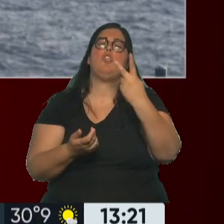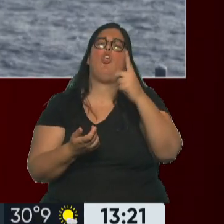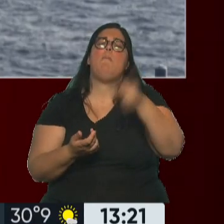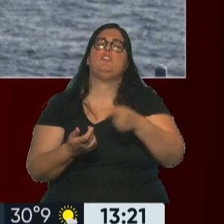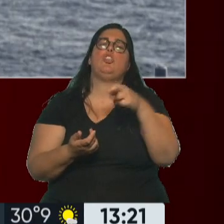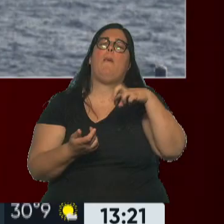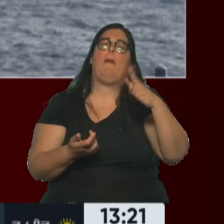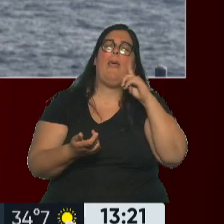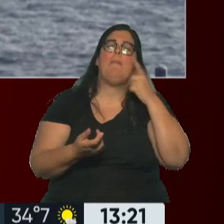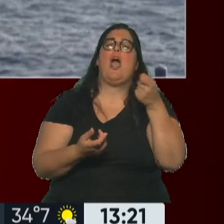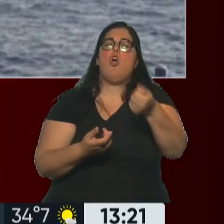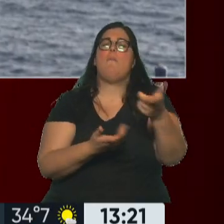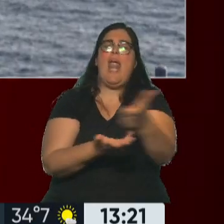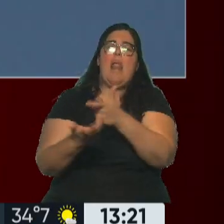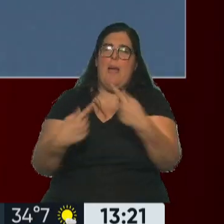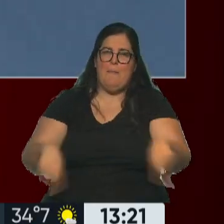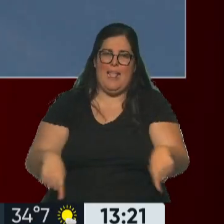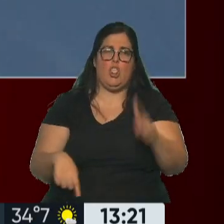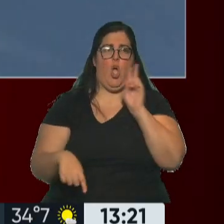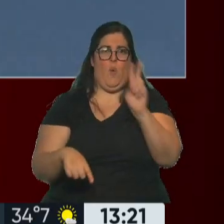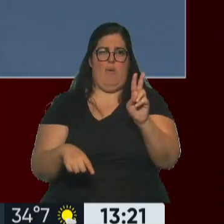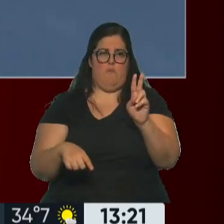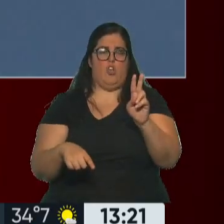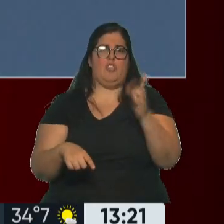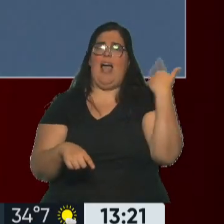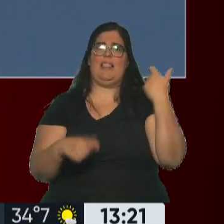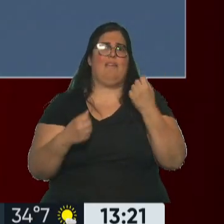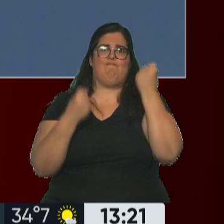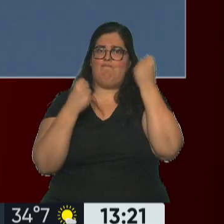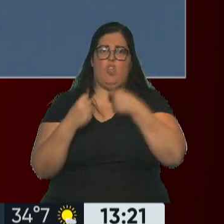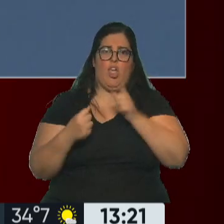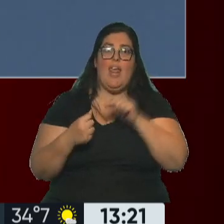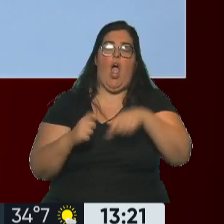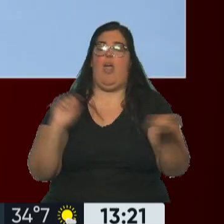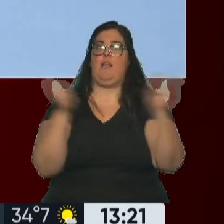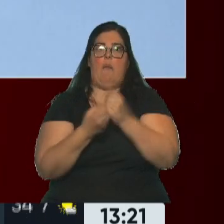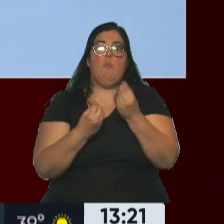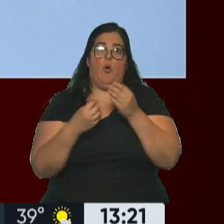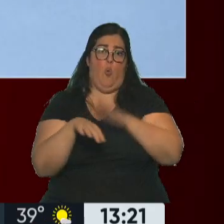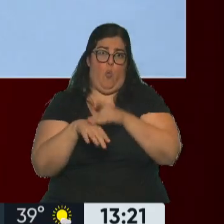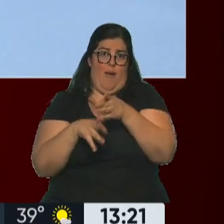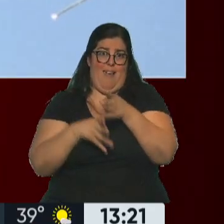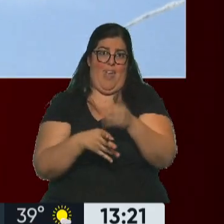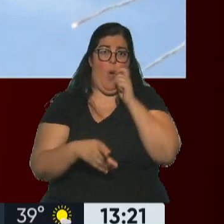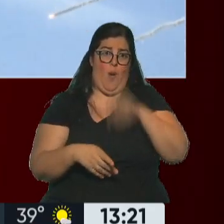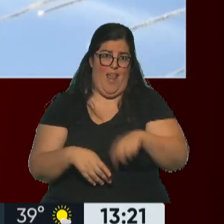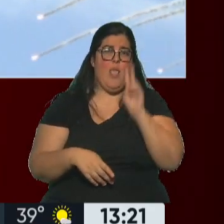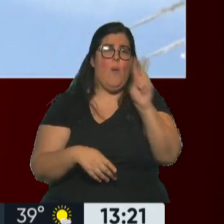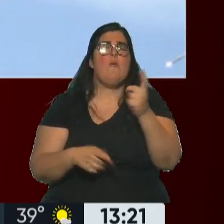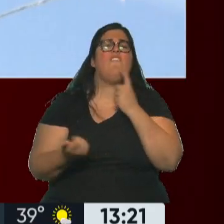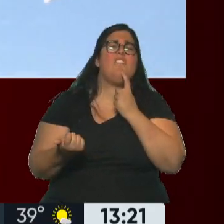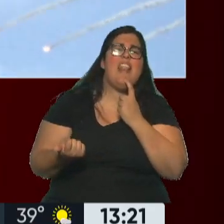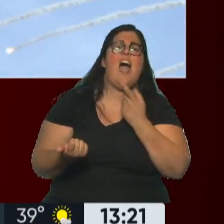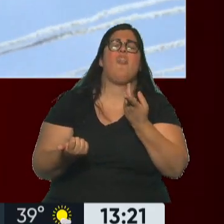comprar más armamentos, y que vimos que esta situación cambió con la guerra de Ucrania. Vimos países justamente vecinos como Finlandia